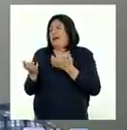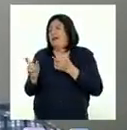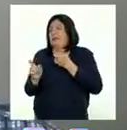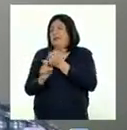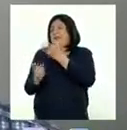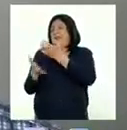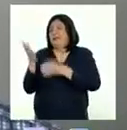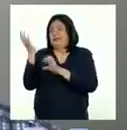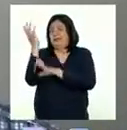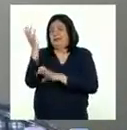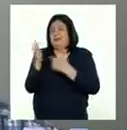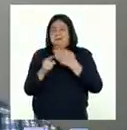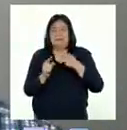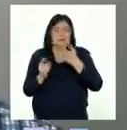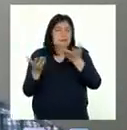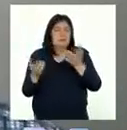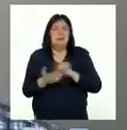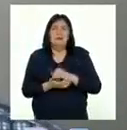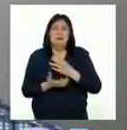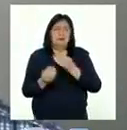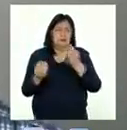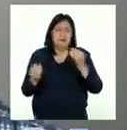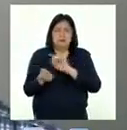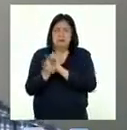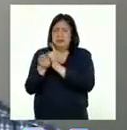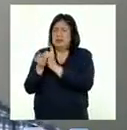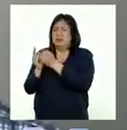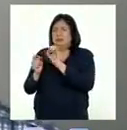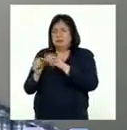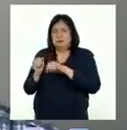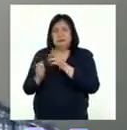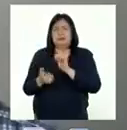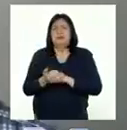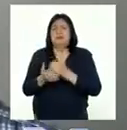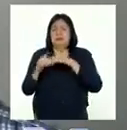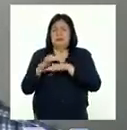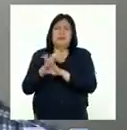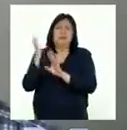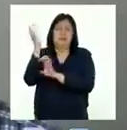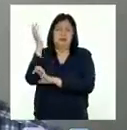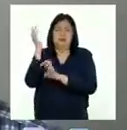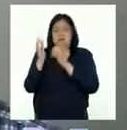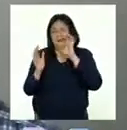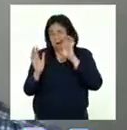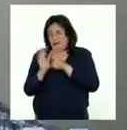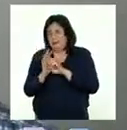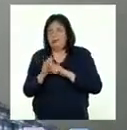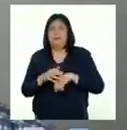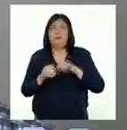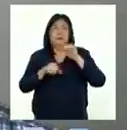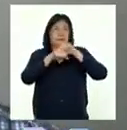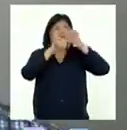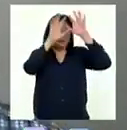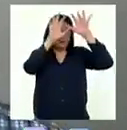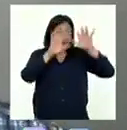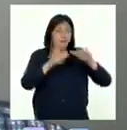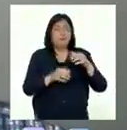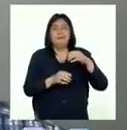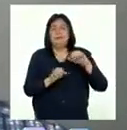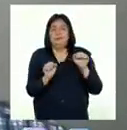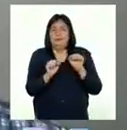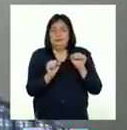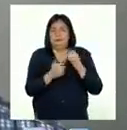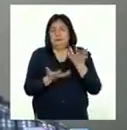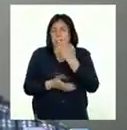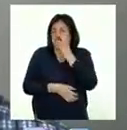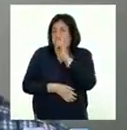las estaciones. Sin embargo, vemos muchos cambios a nivel estacional en países donde, por ejemplo, cae nieve en invierno. Podemos